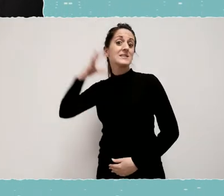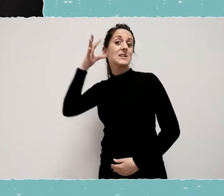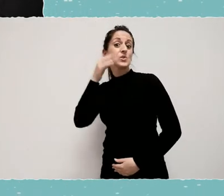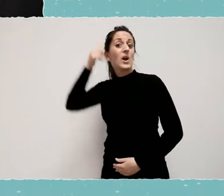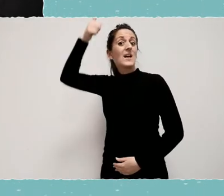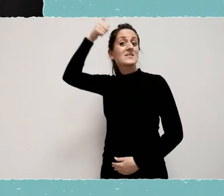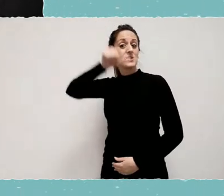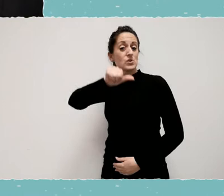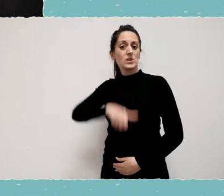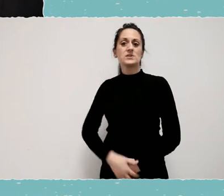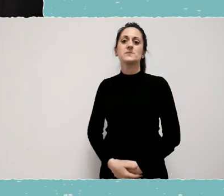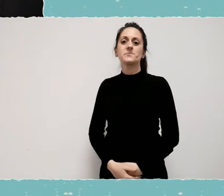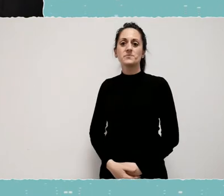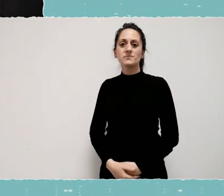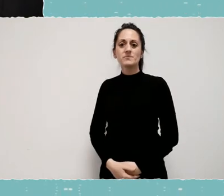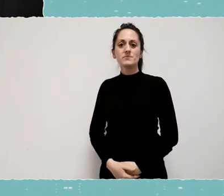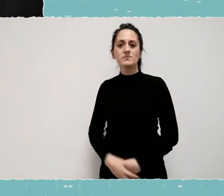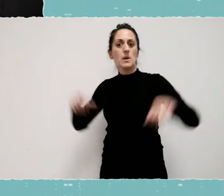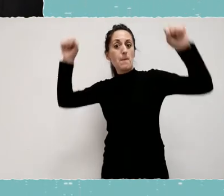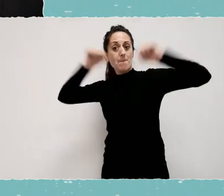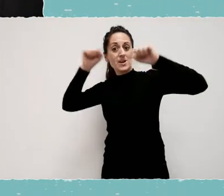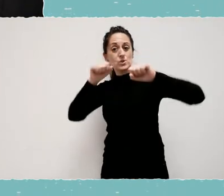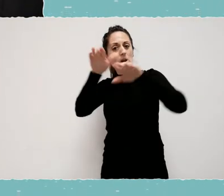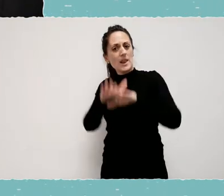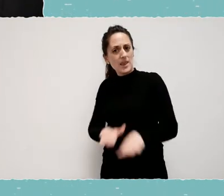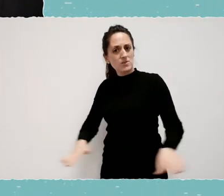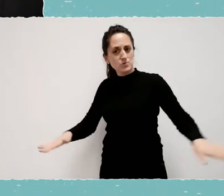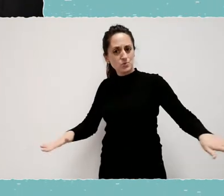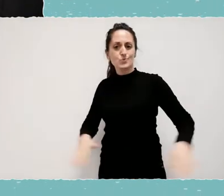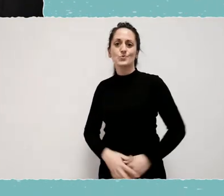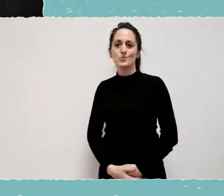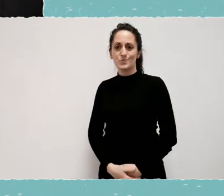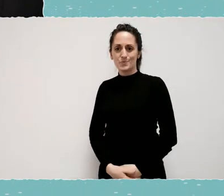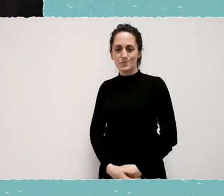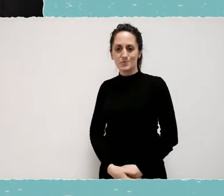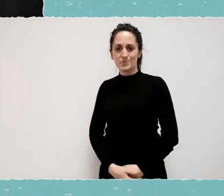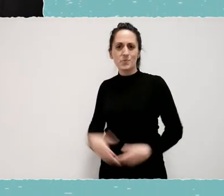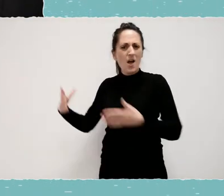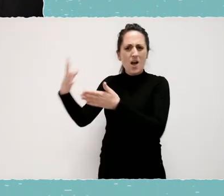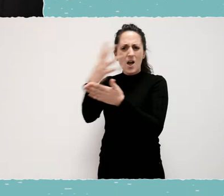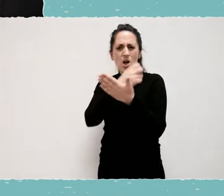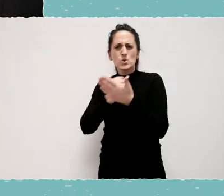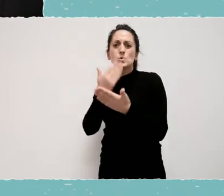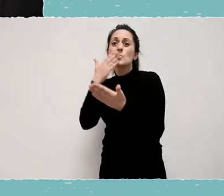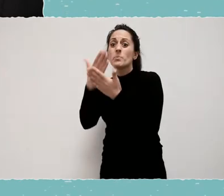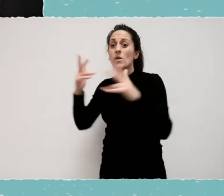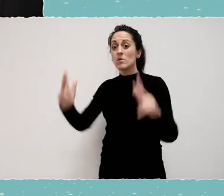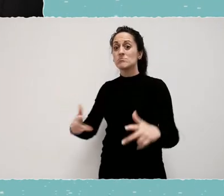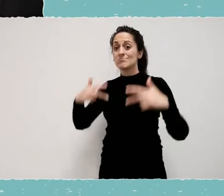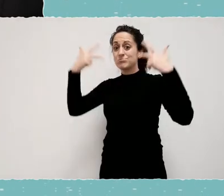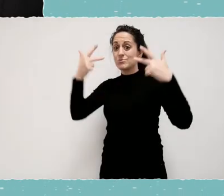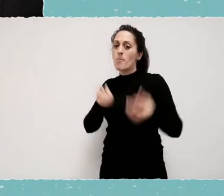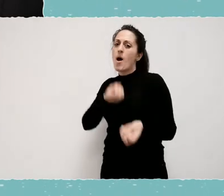Miñas donas e señores, nenos bellos e medianos, a todos pido